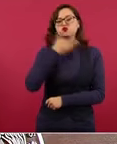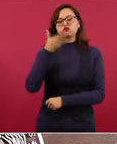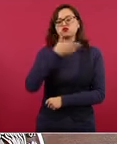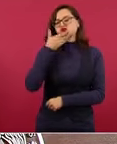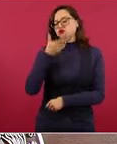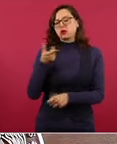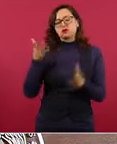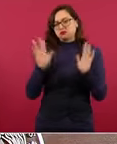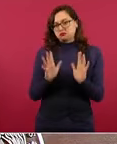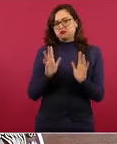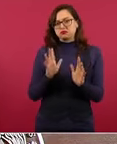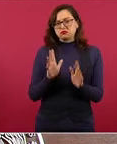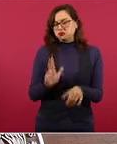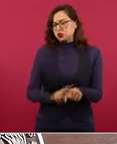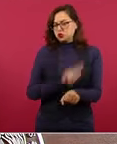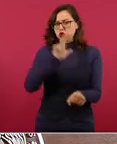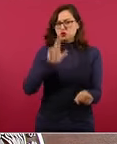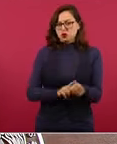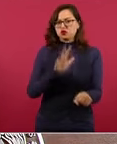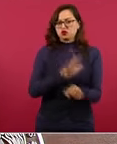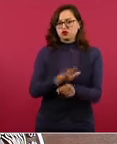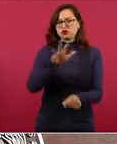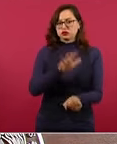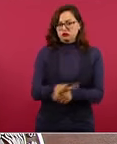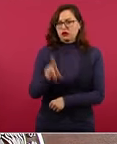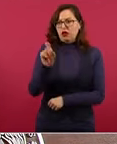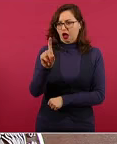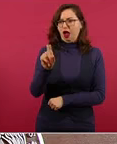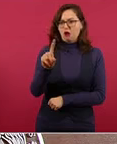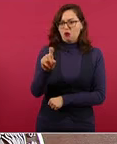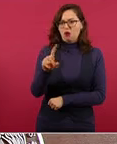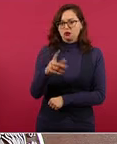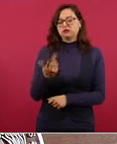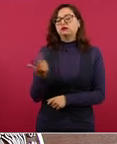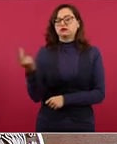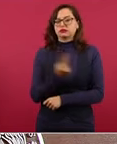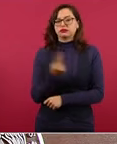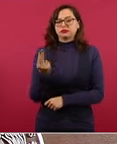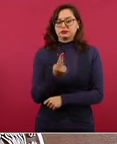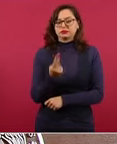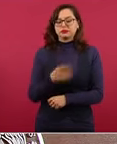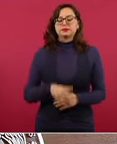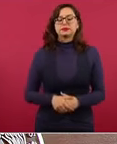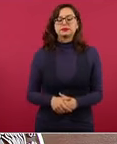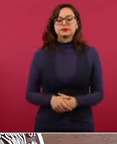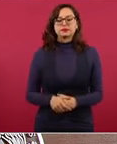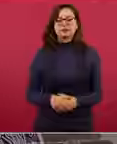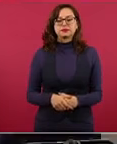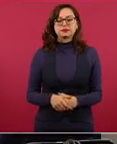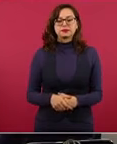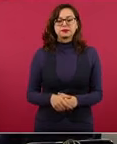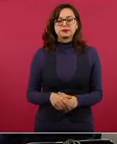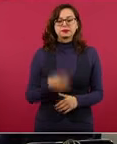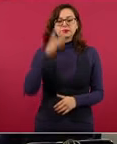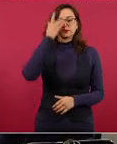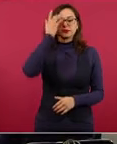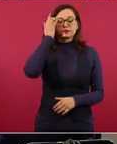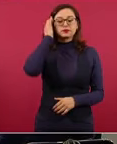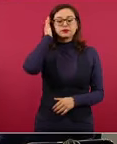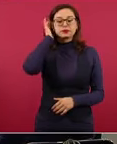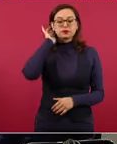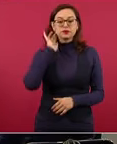oficiales para atender el derecho humano al agua en lo que se refiere a fuentes